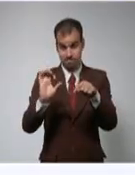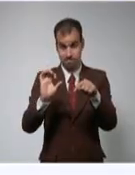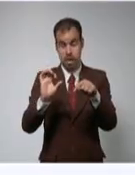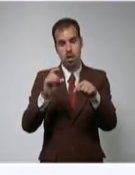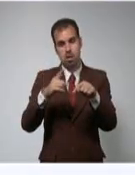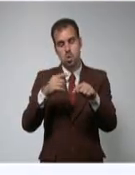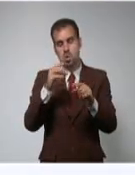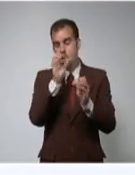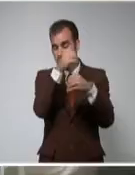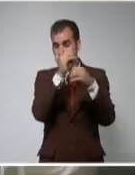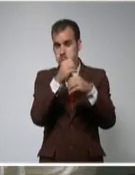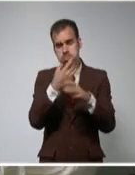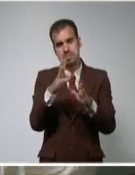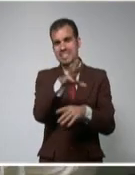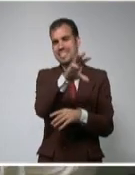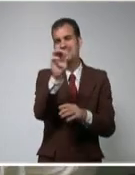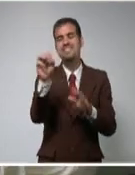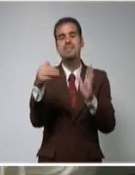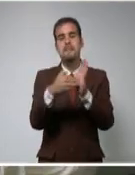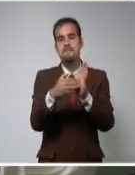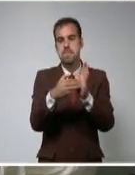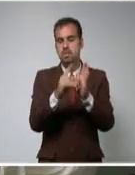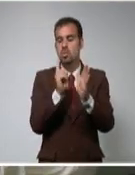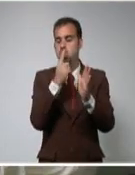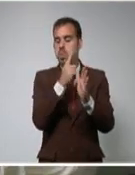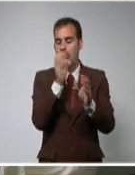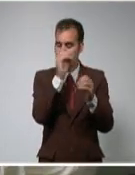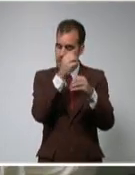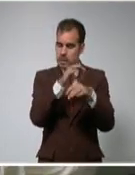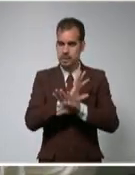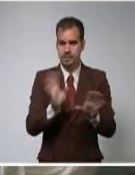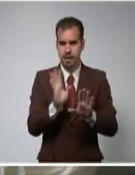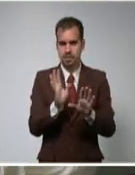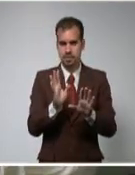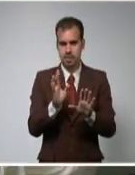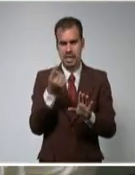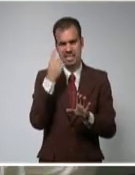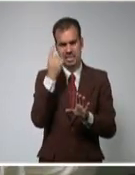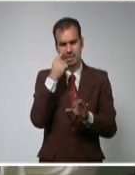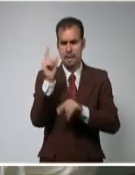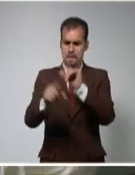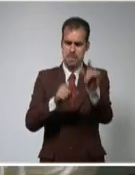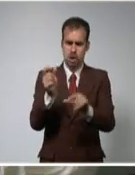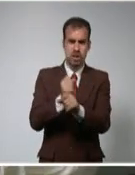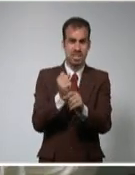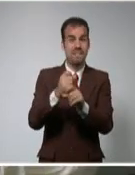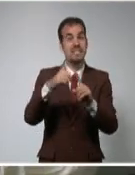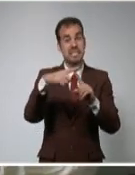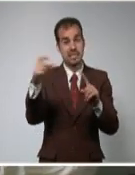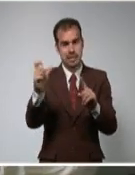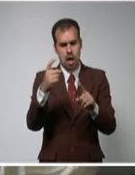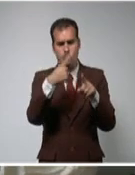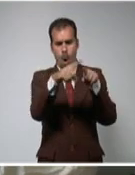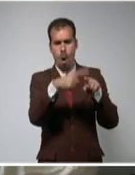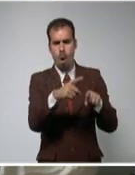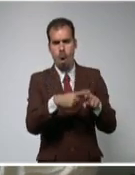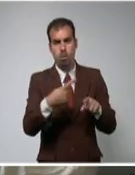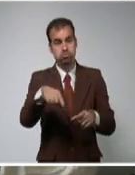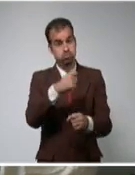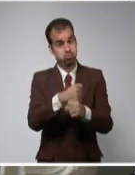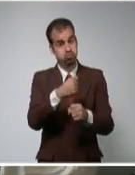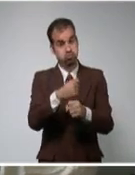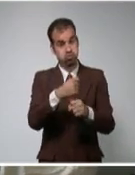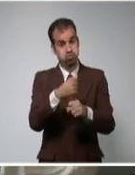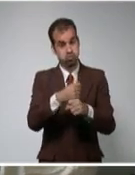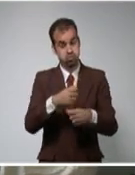de 300 mil muestras detrás de esta cifra está en las manos de microbiólogos técnicos e ingenieros químicos que dedican